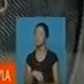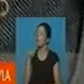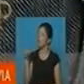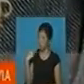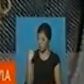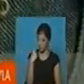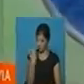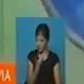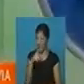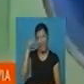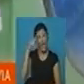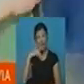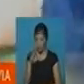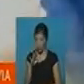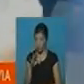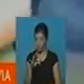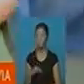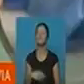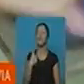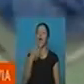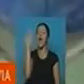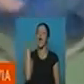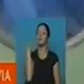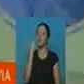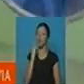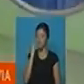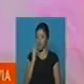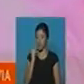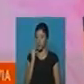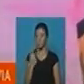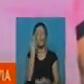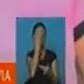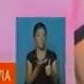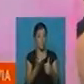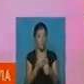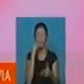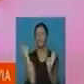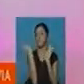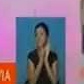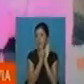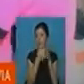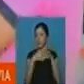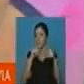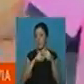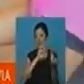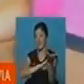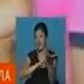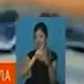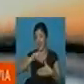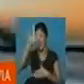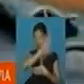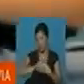Bolivia, nosotros decíamos al principio, esta combinación en donde sigue siendo, por un lado, un referente de la izquierda, no solo latinoamericana, sino a